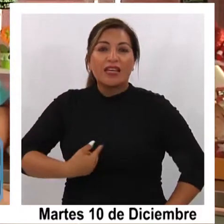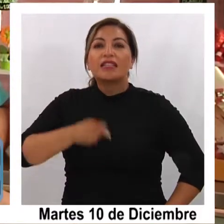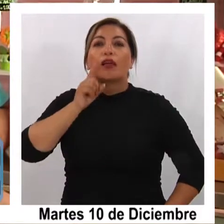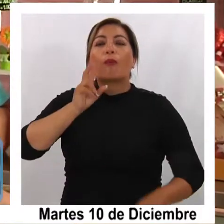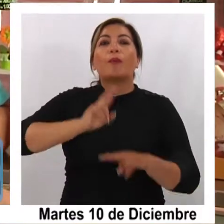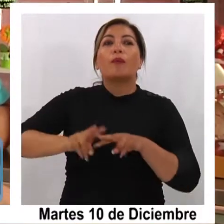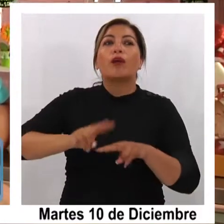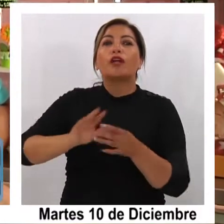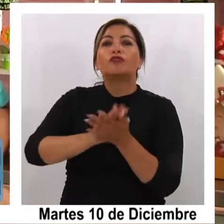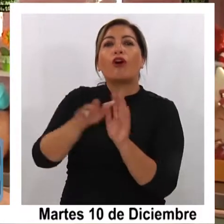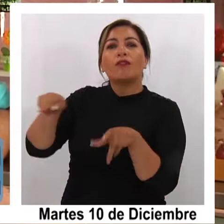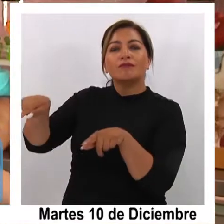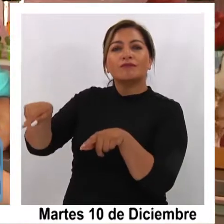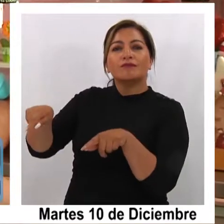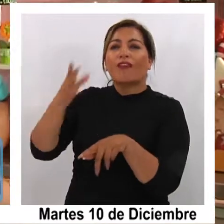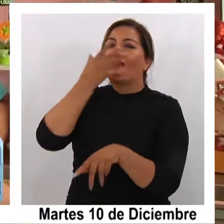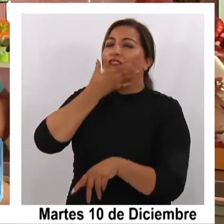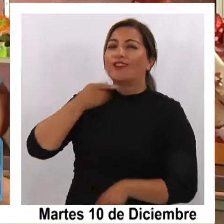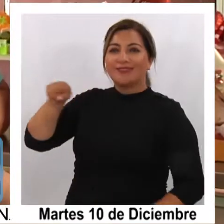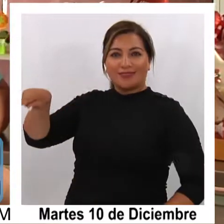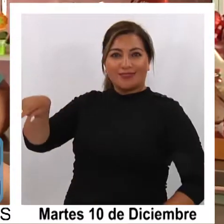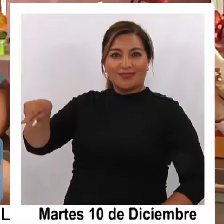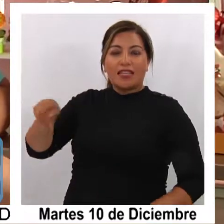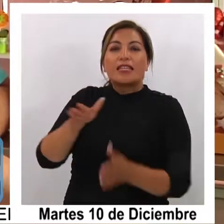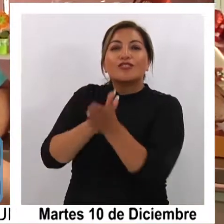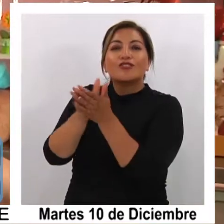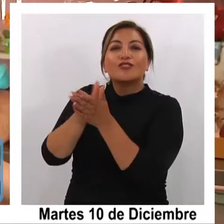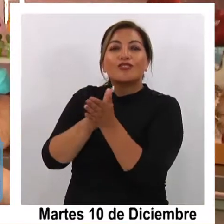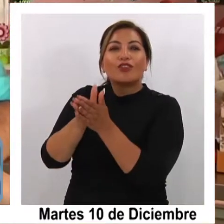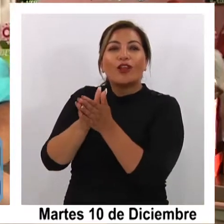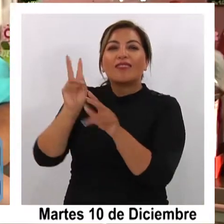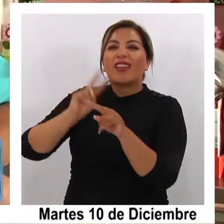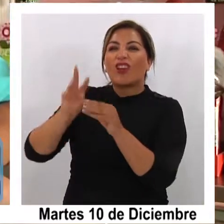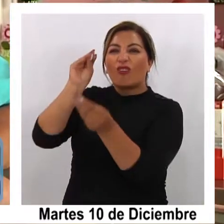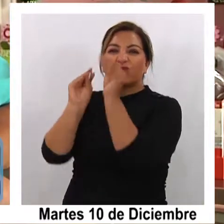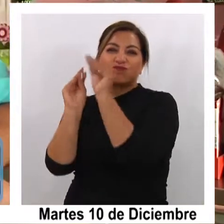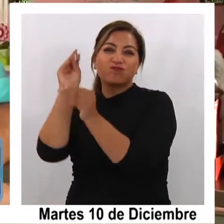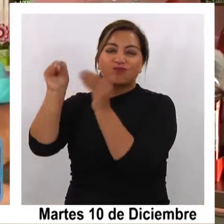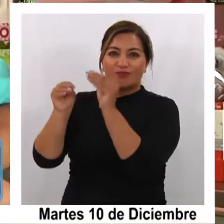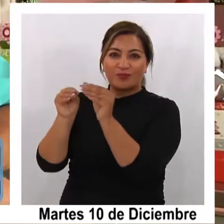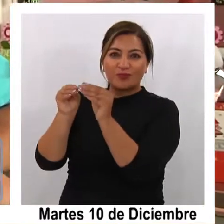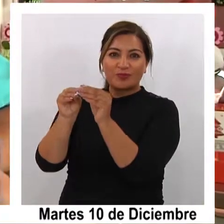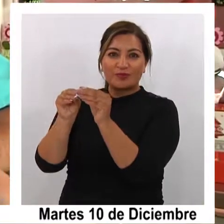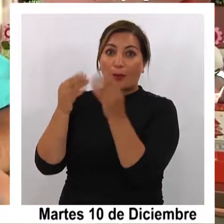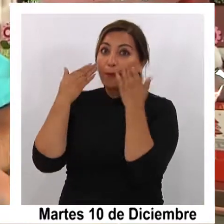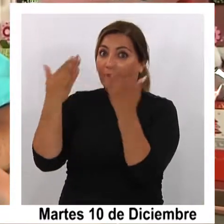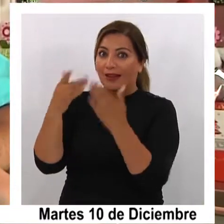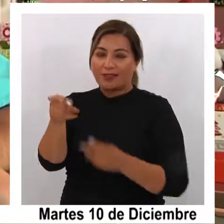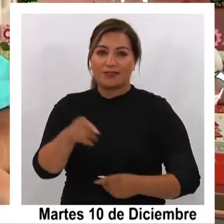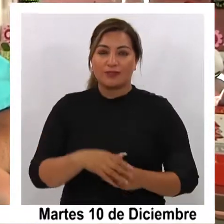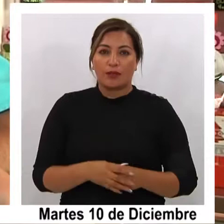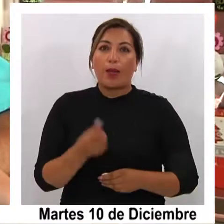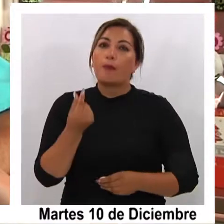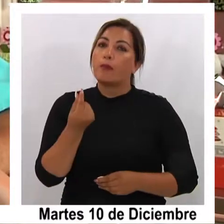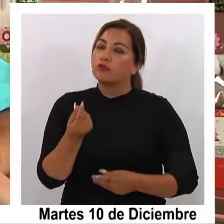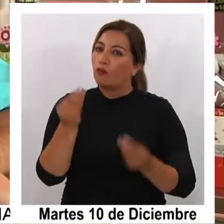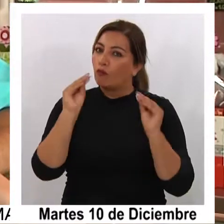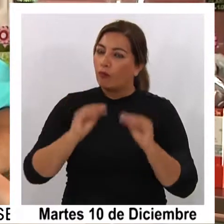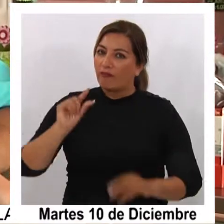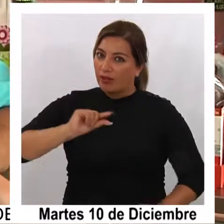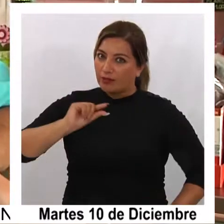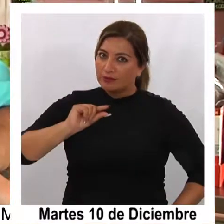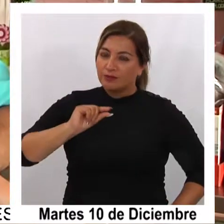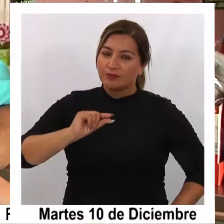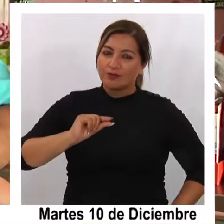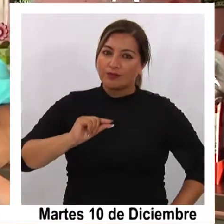ahora para navidad tenemos preparado todas esas maravillas de chocolates, arreglos para